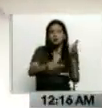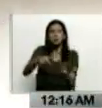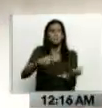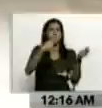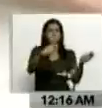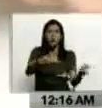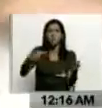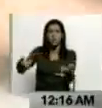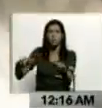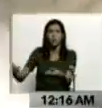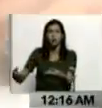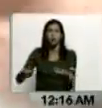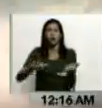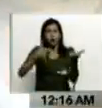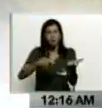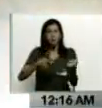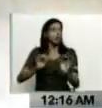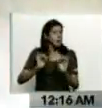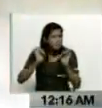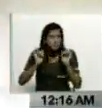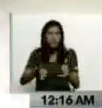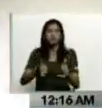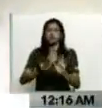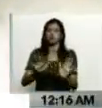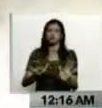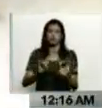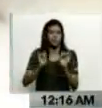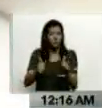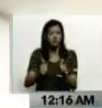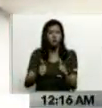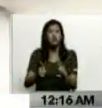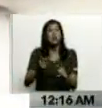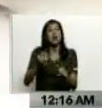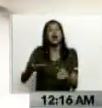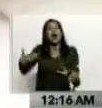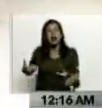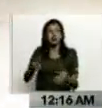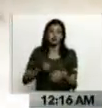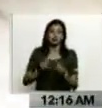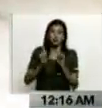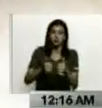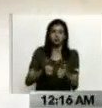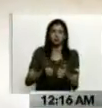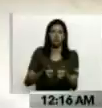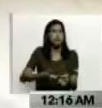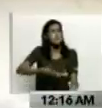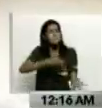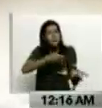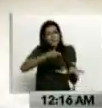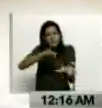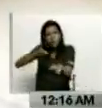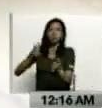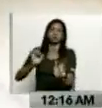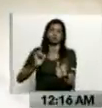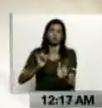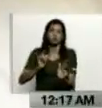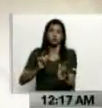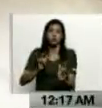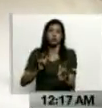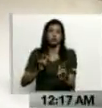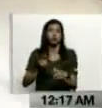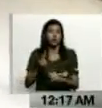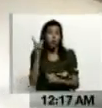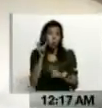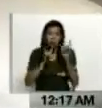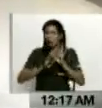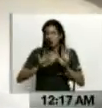responsable porque empieza lo que debe empezar porque lo que debió empezar hace mucho tiempo el plomo porque la